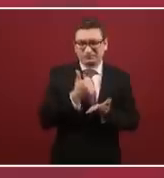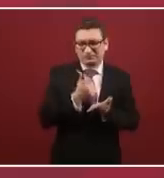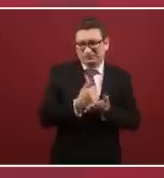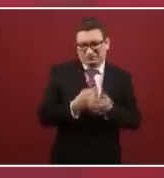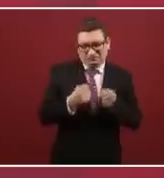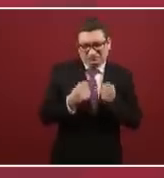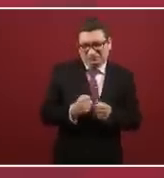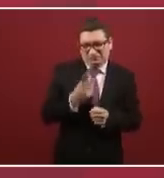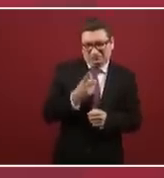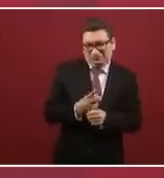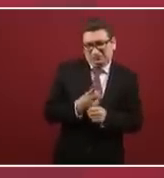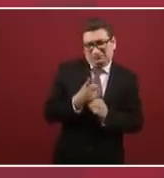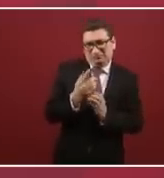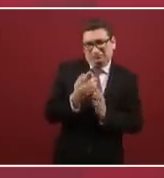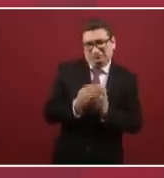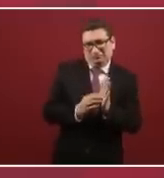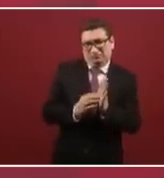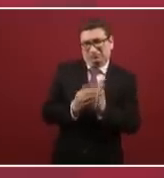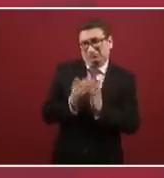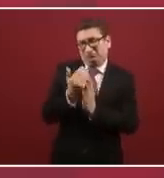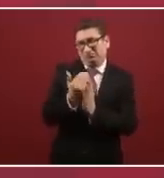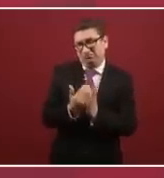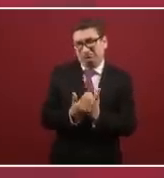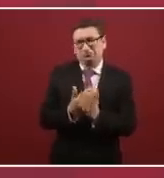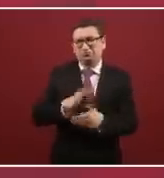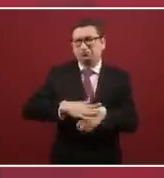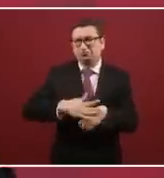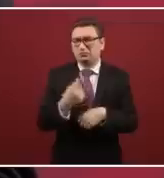porque se descuidó